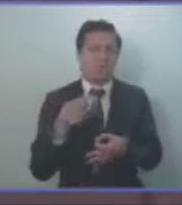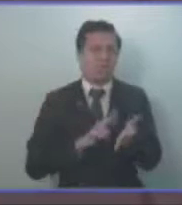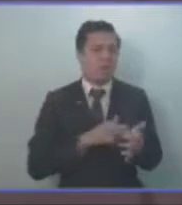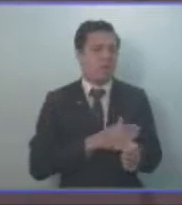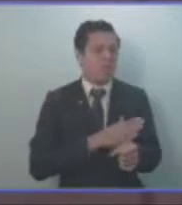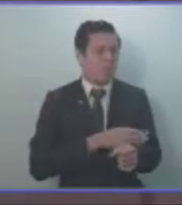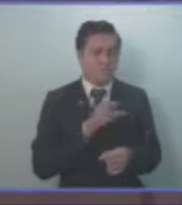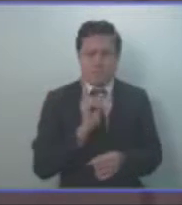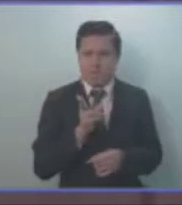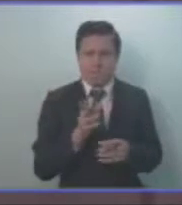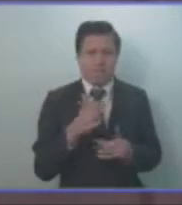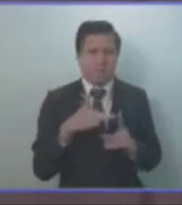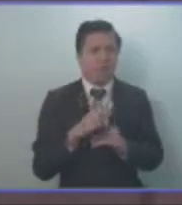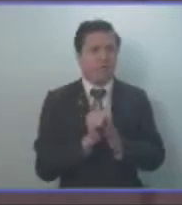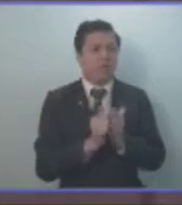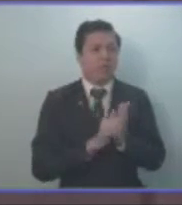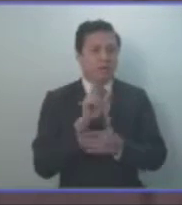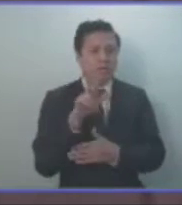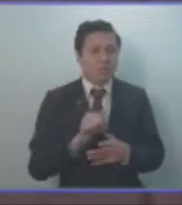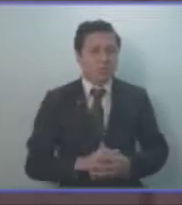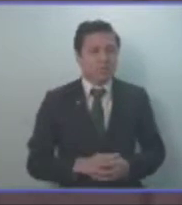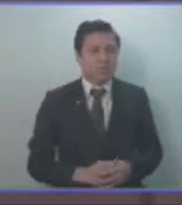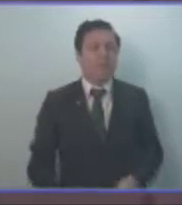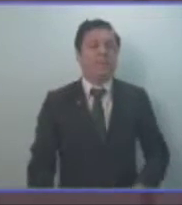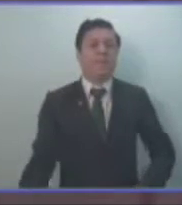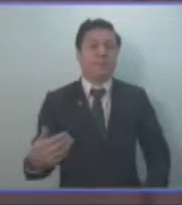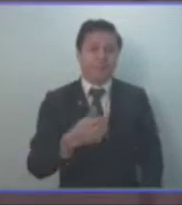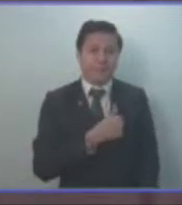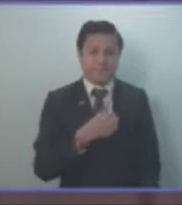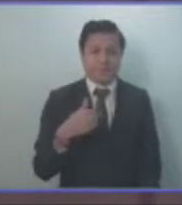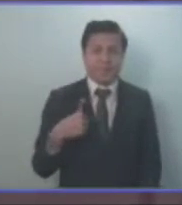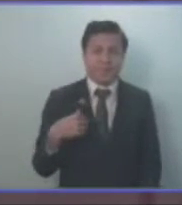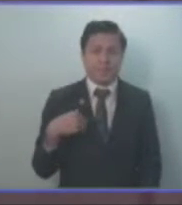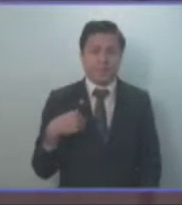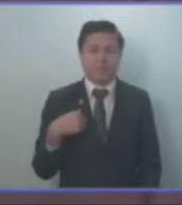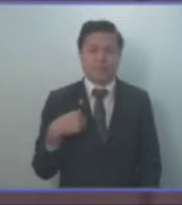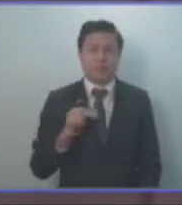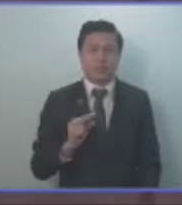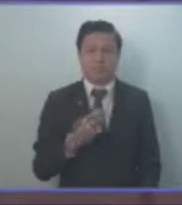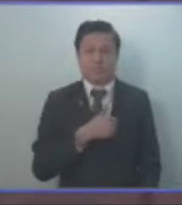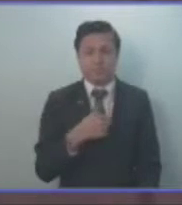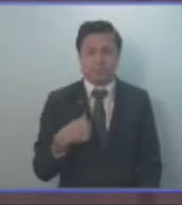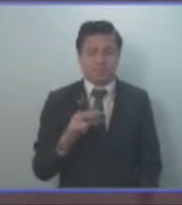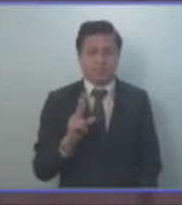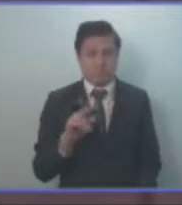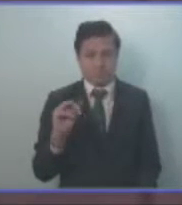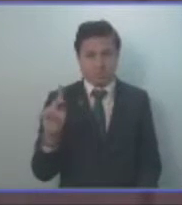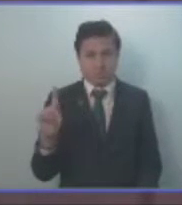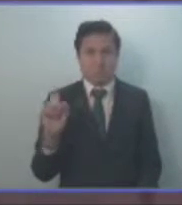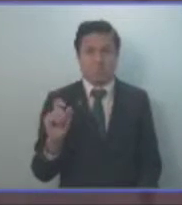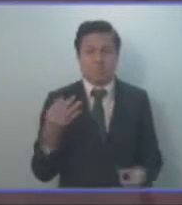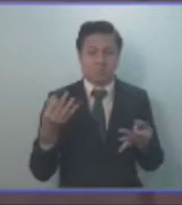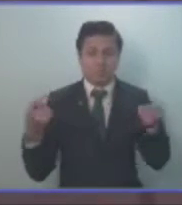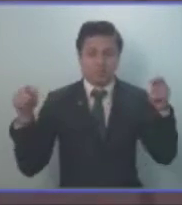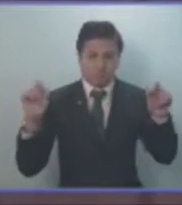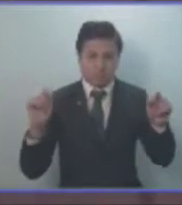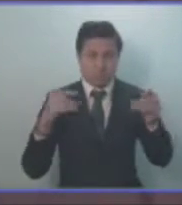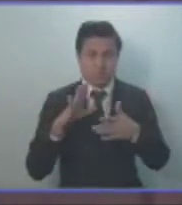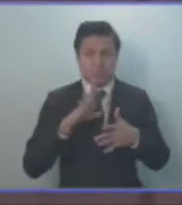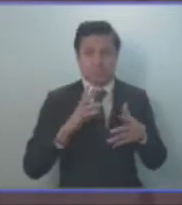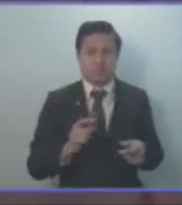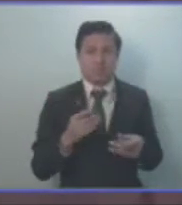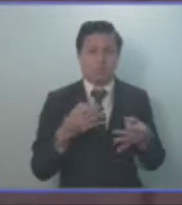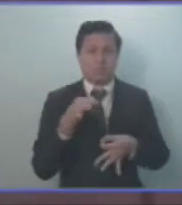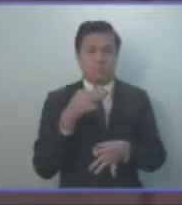antecesor. Artículo 3. El Viceministerio de Transporte deberá suscribir en representación del Estado los contratos